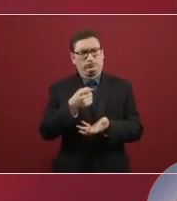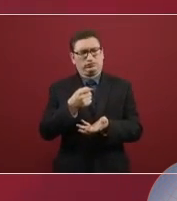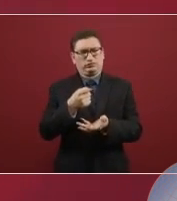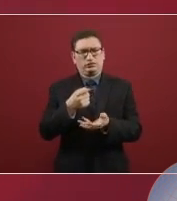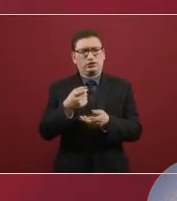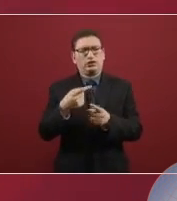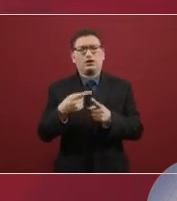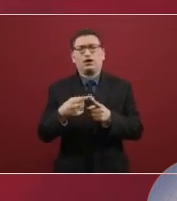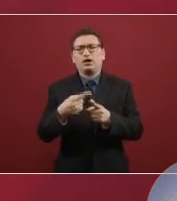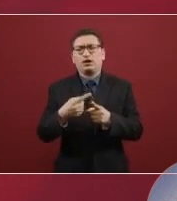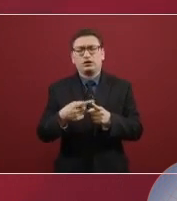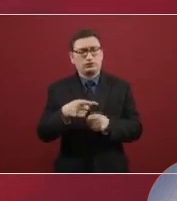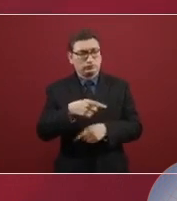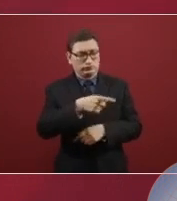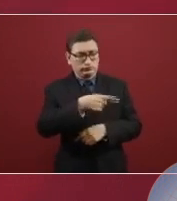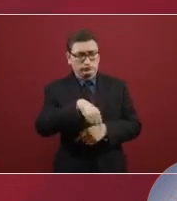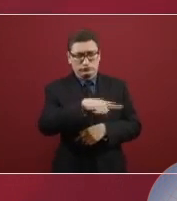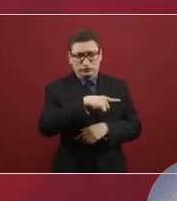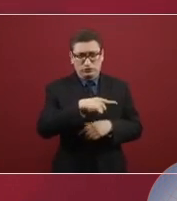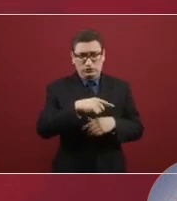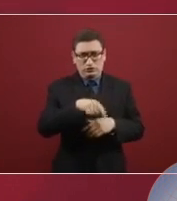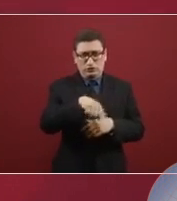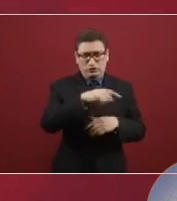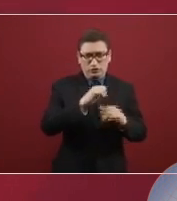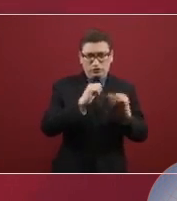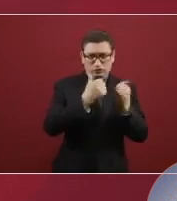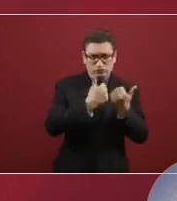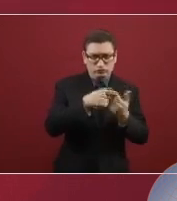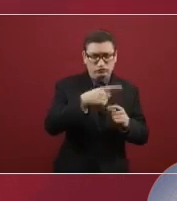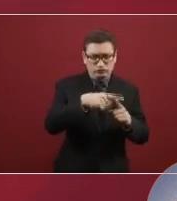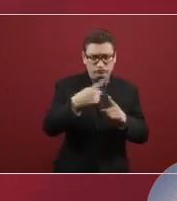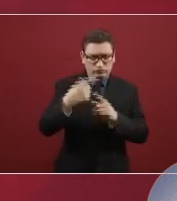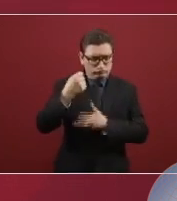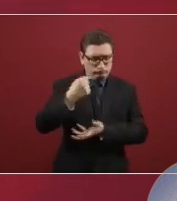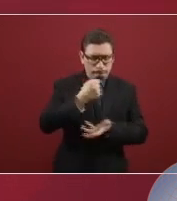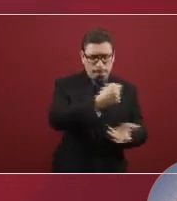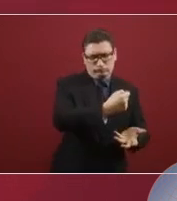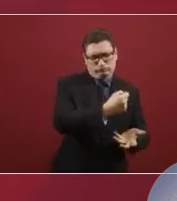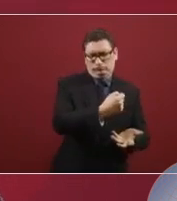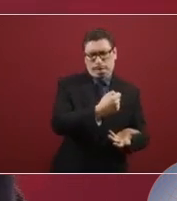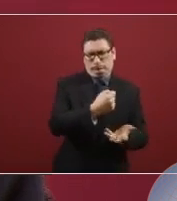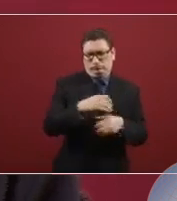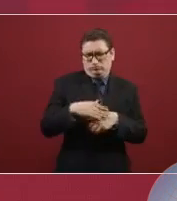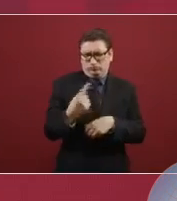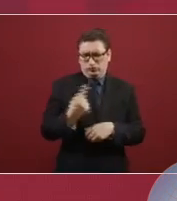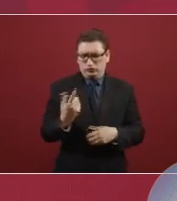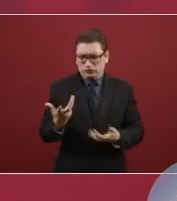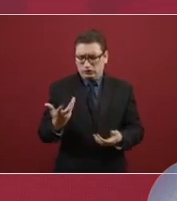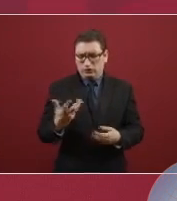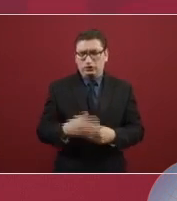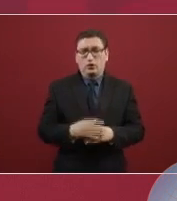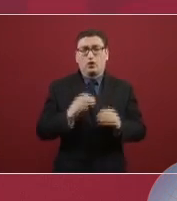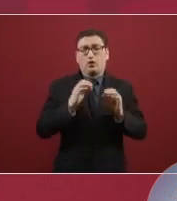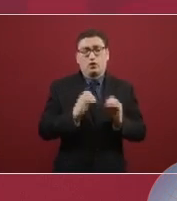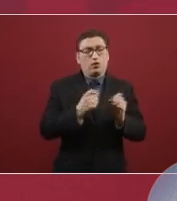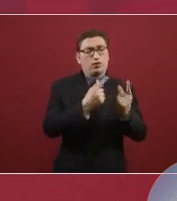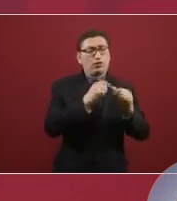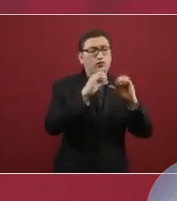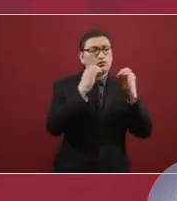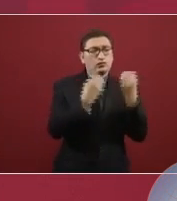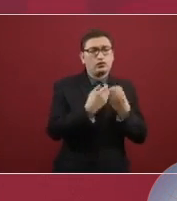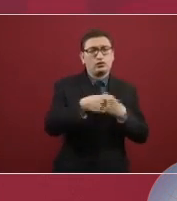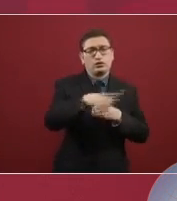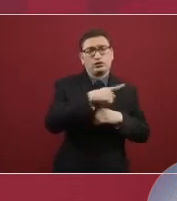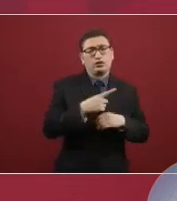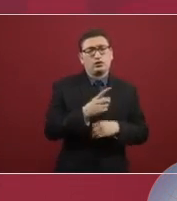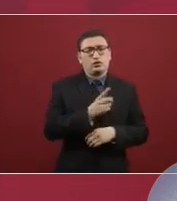eh organizaciones de la llamada sociedad civil o a organizaciones